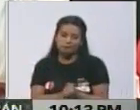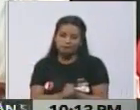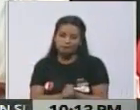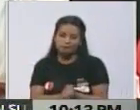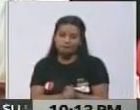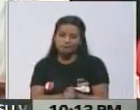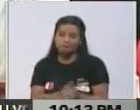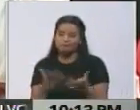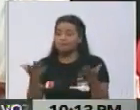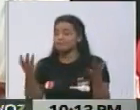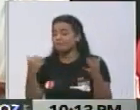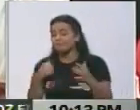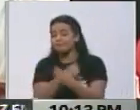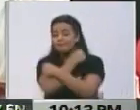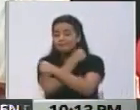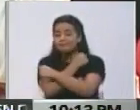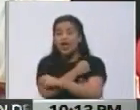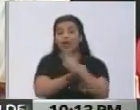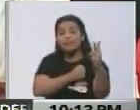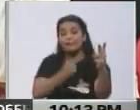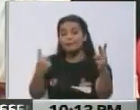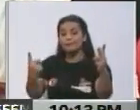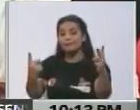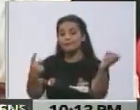¿Ah? 2-1 ayer.